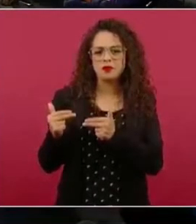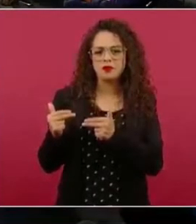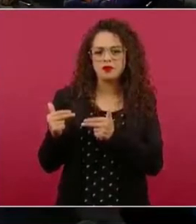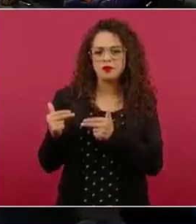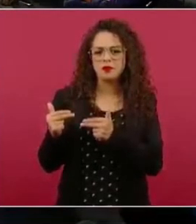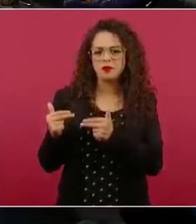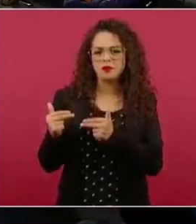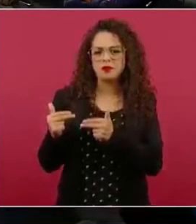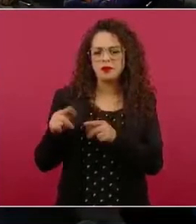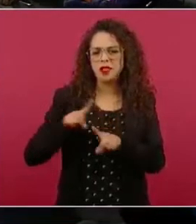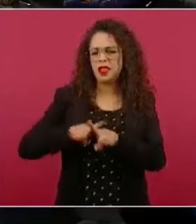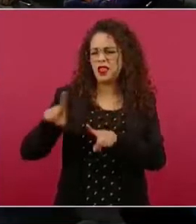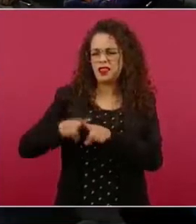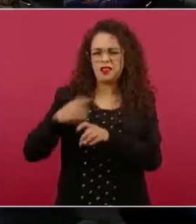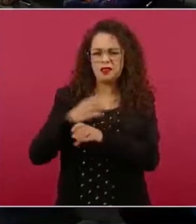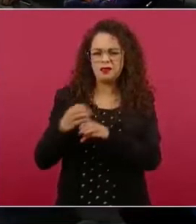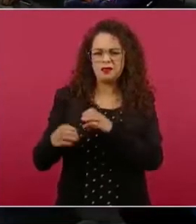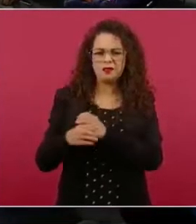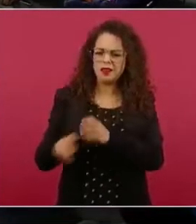mercancías de todo tipo.